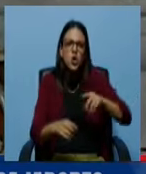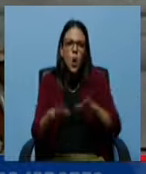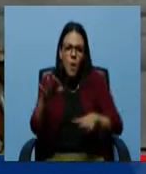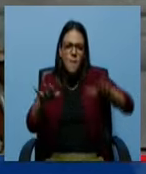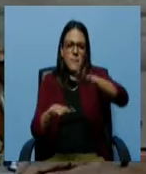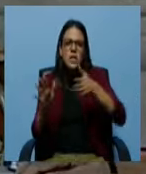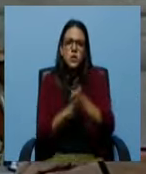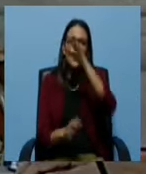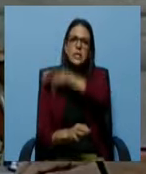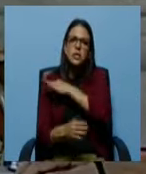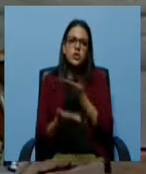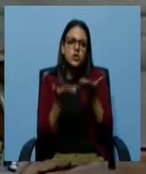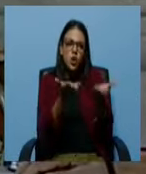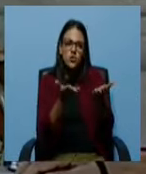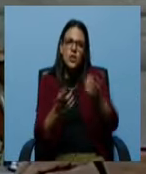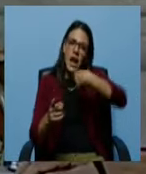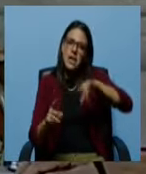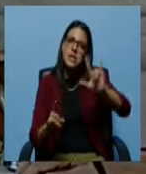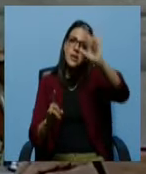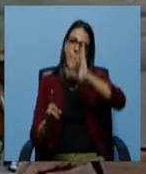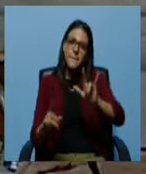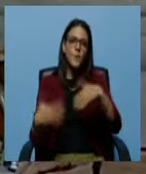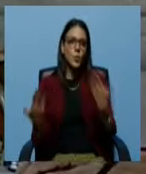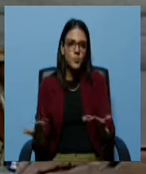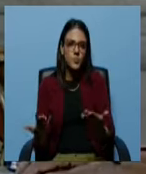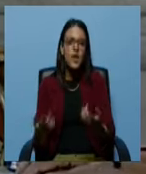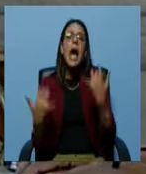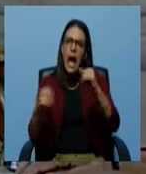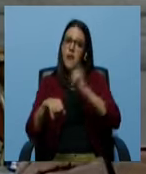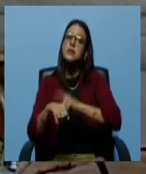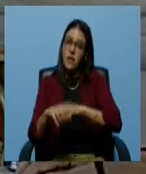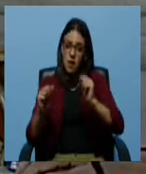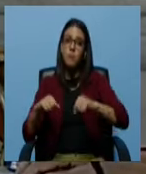al socialismo. Y tiene tiempo.